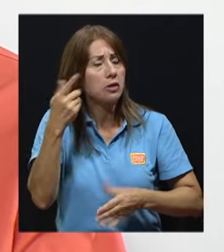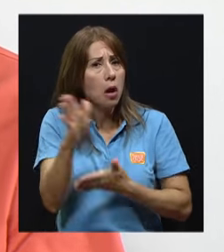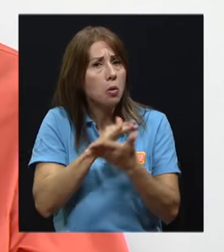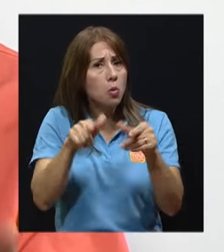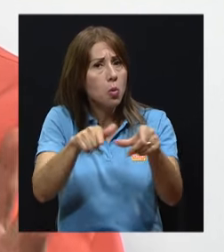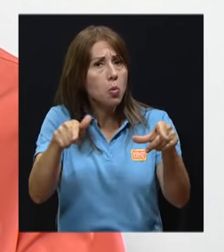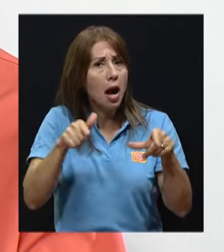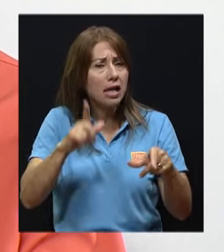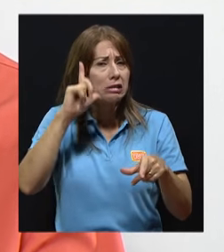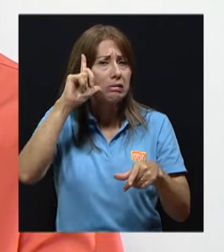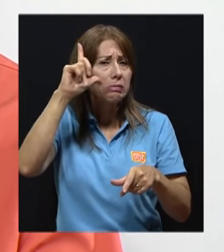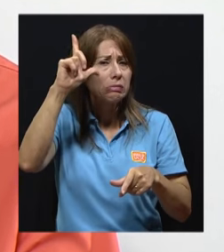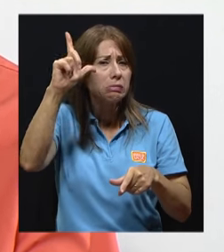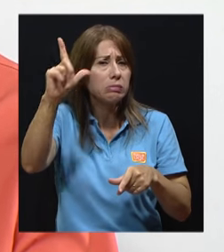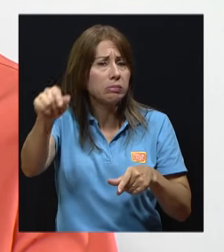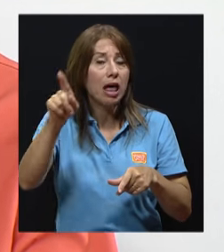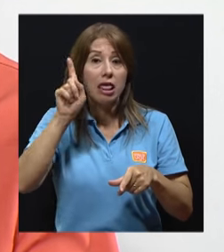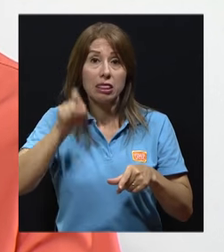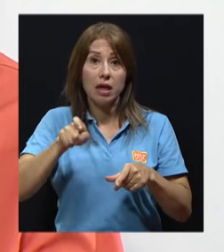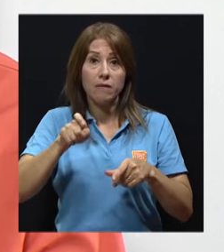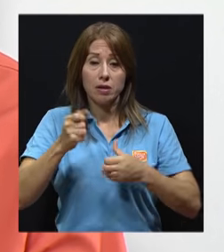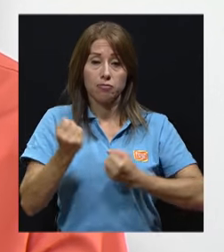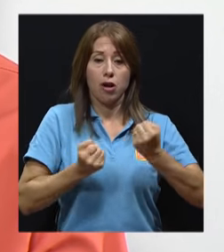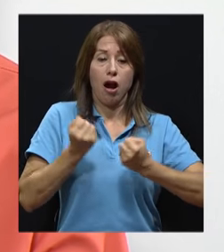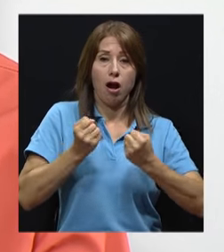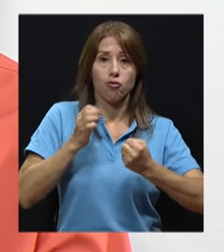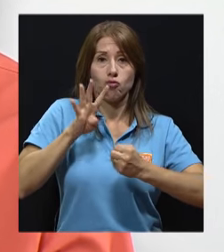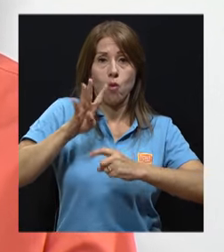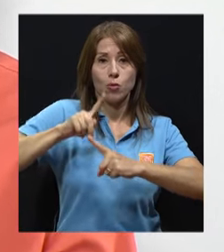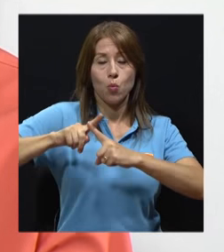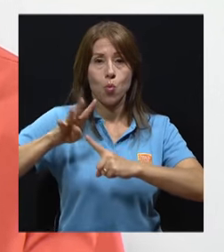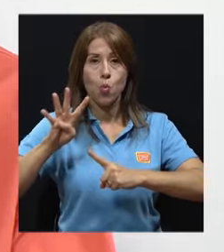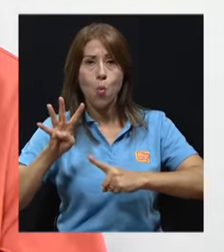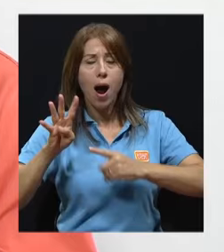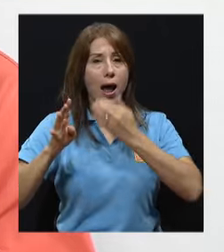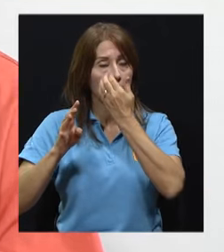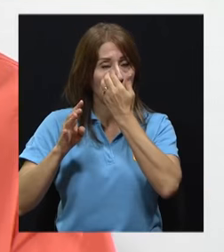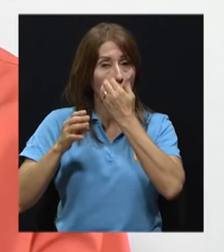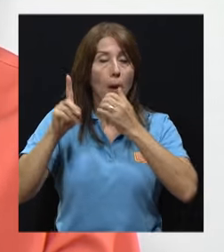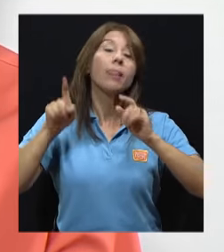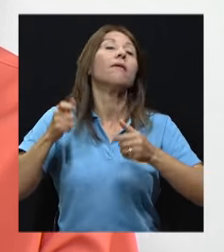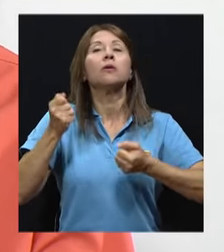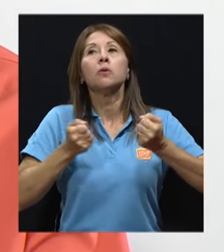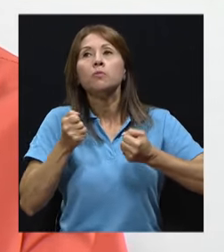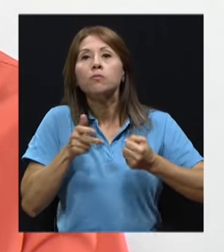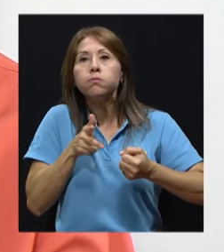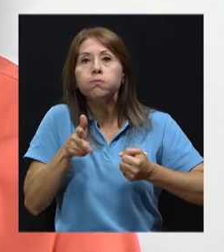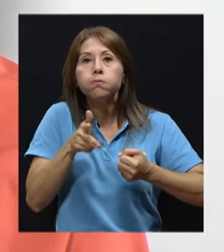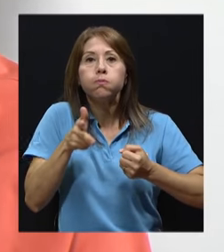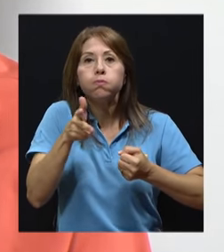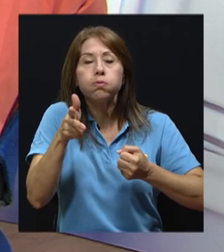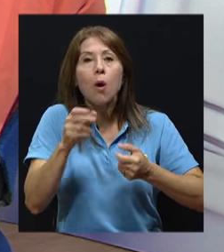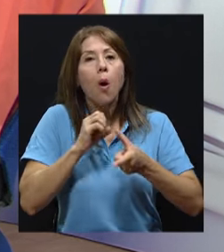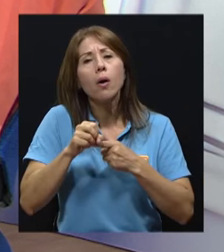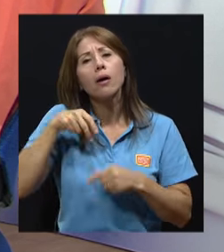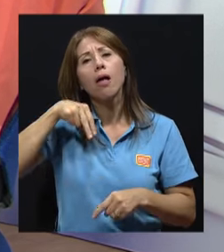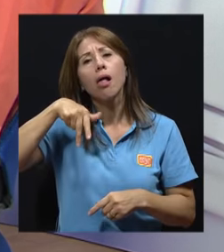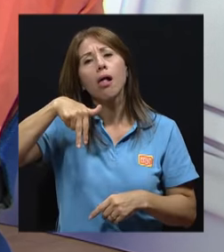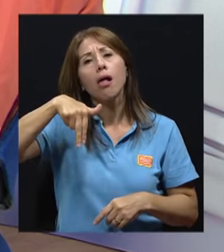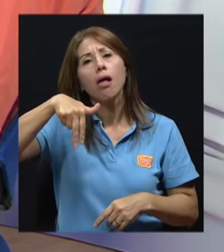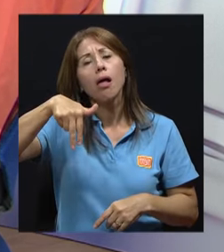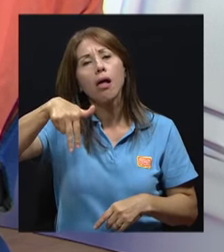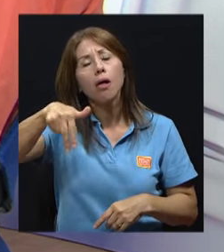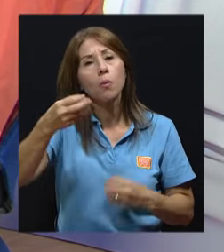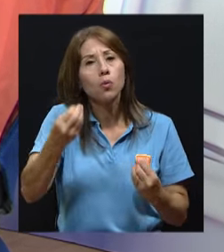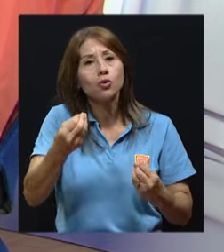tiene que ir ustedes con un vehículo doble tracción caminar para buscar al marimbista que está en en una montaña sí algunos